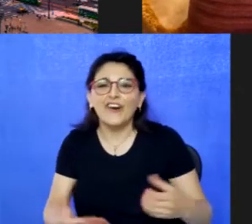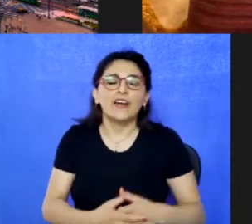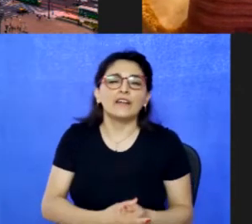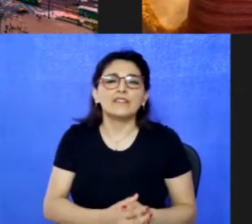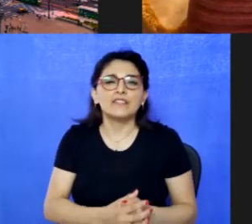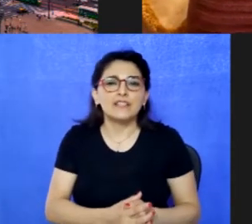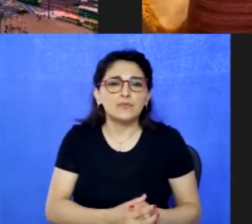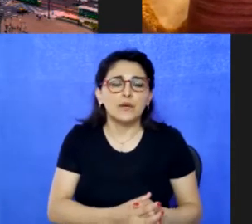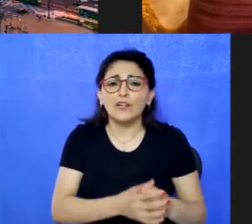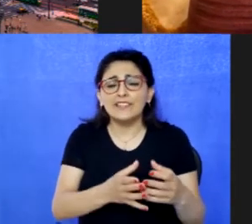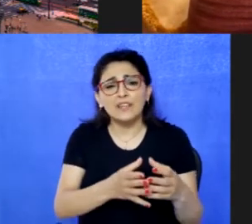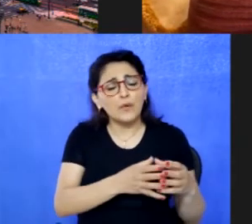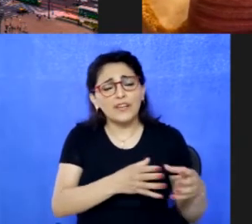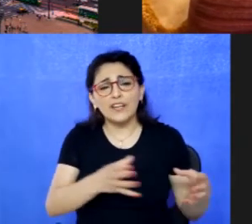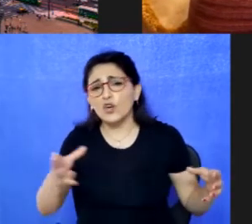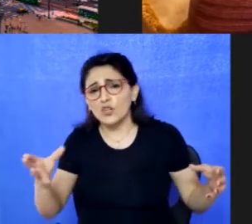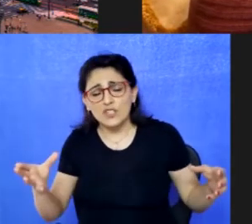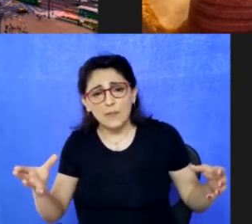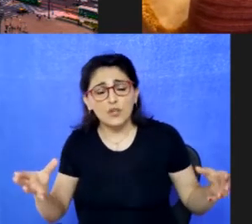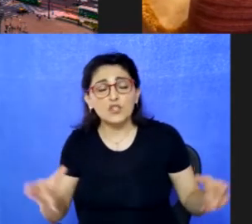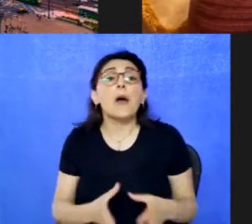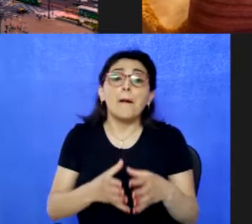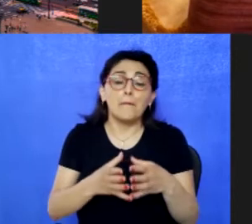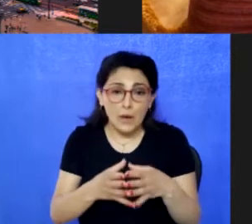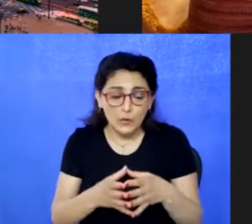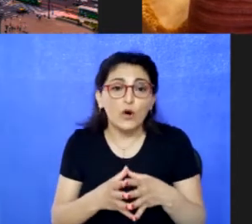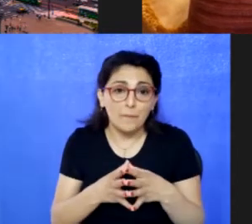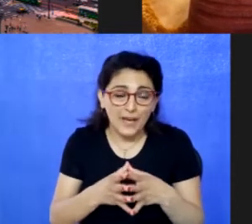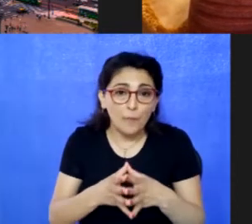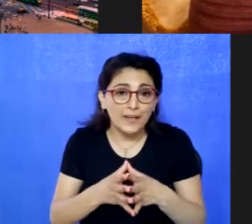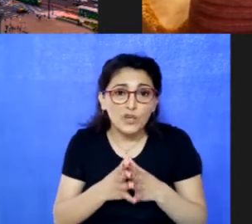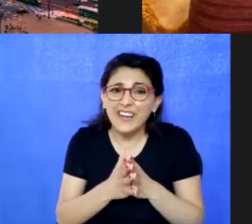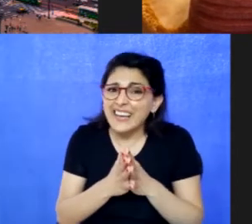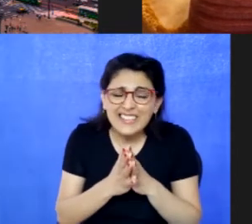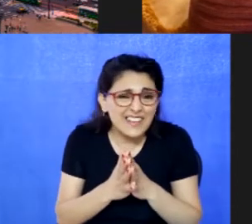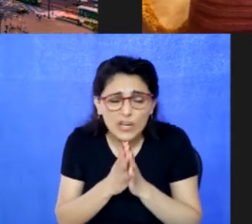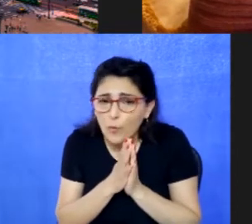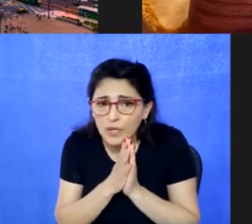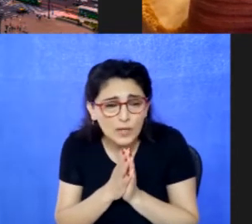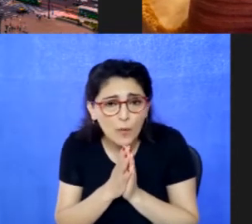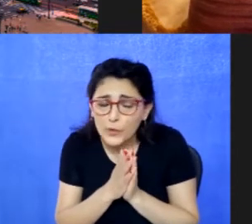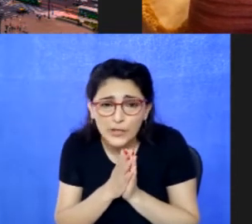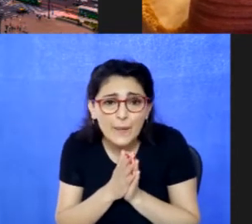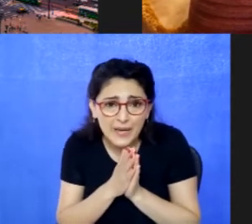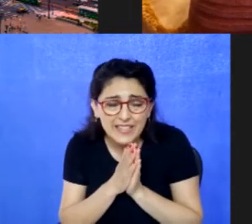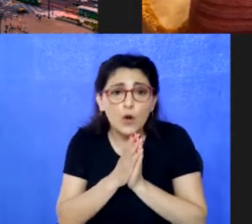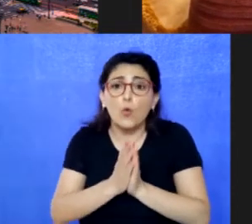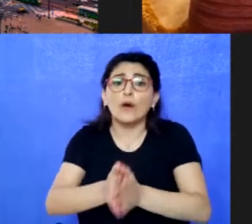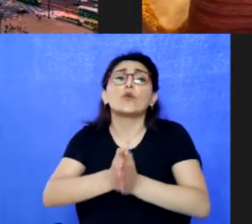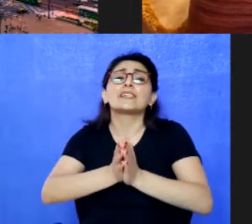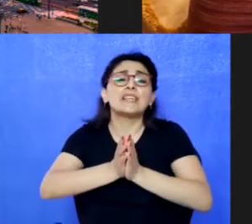ligero. Entonces, bueno, en este tiempo desde que nos conocemos, Mauro me acompañó casi desde los primeros